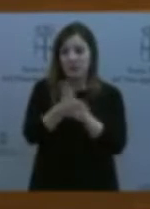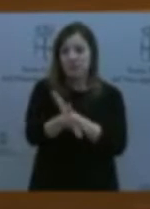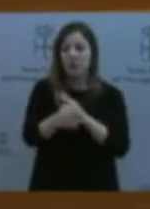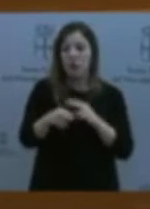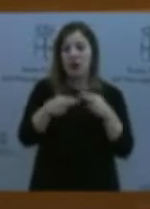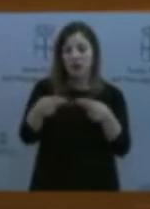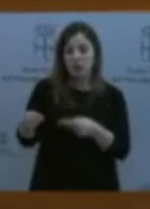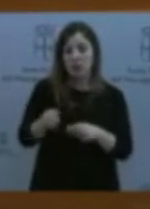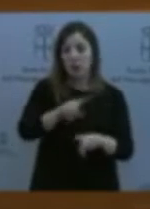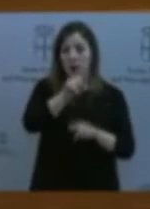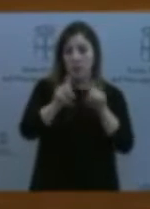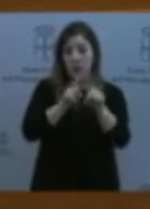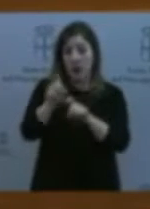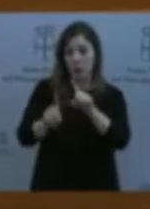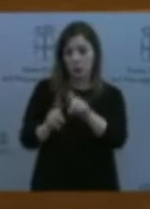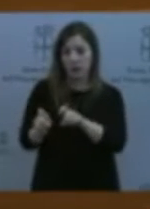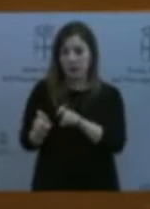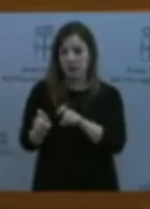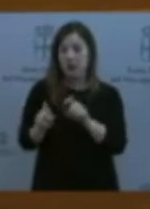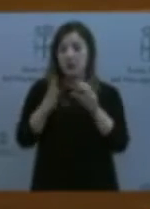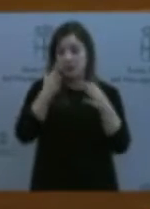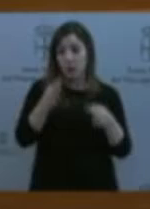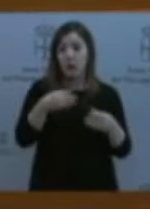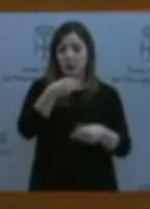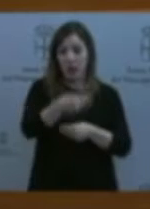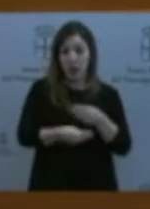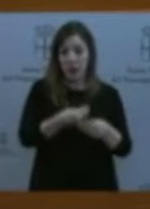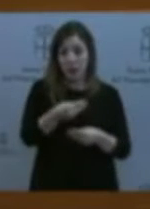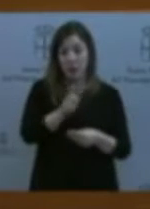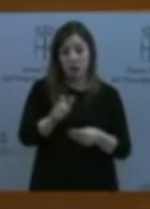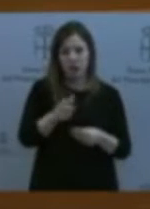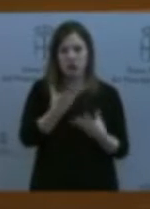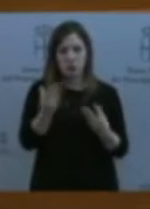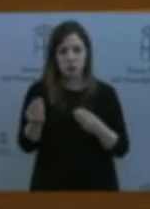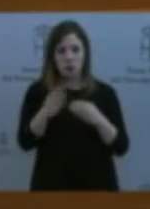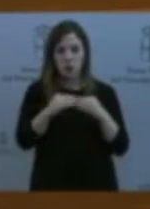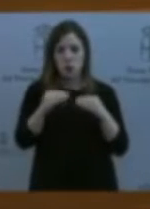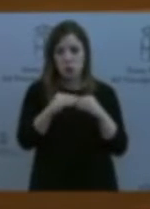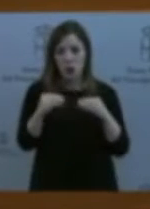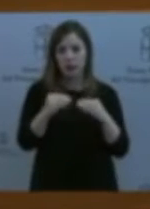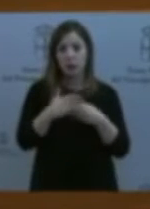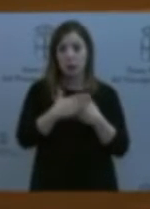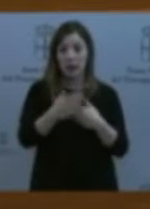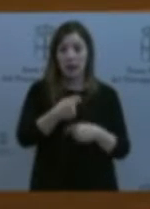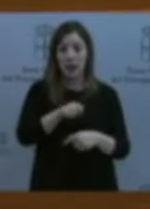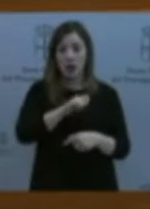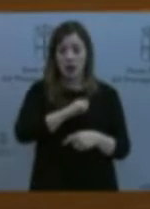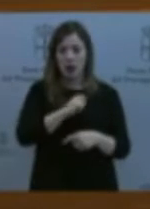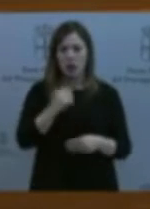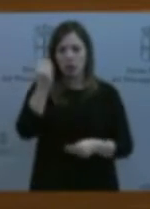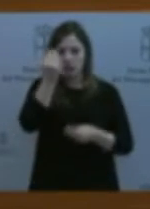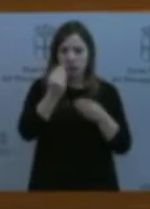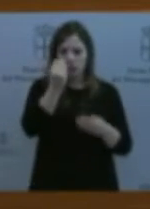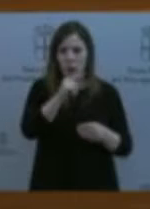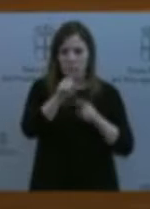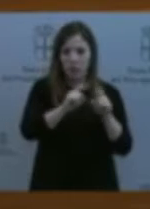está haciendo muchos usuarios del Parque Nacional y que además tenemos una sensación un poco extraña, ¿no? Porque a la prensa